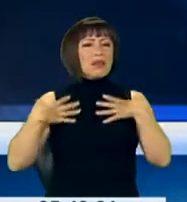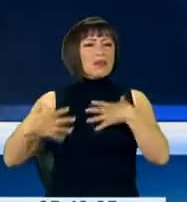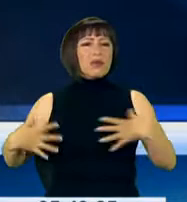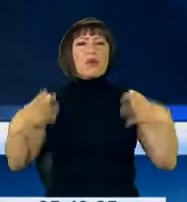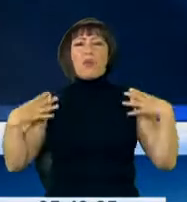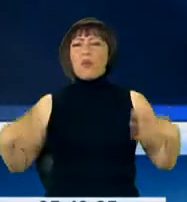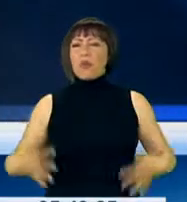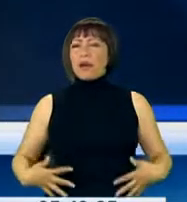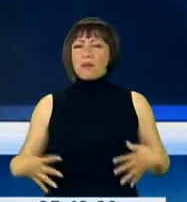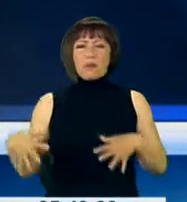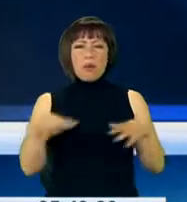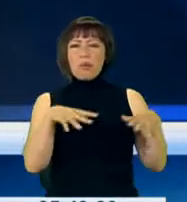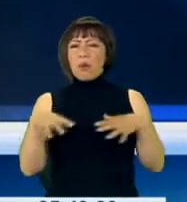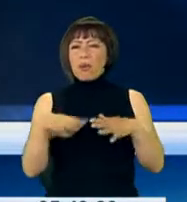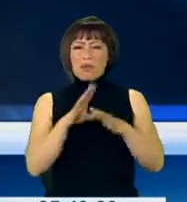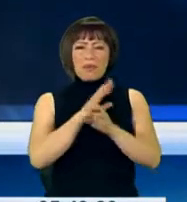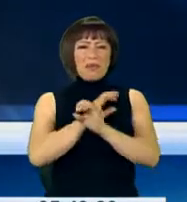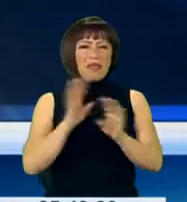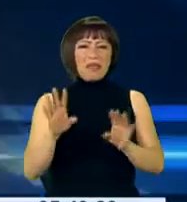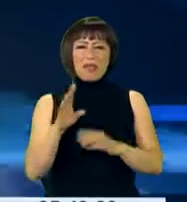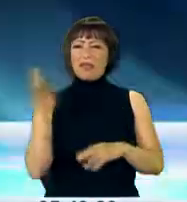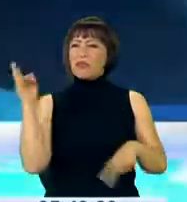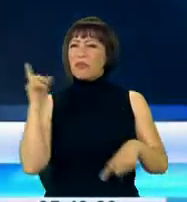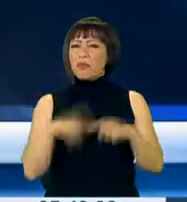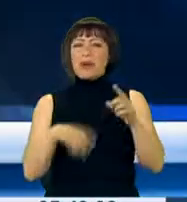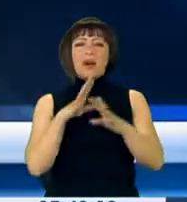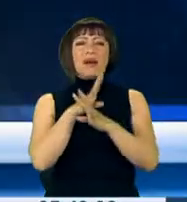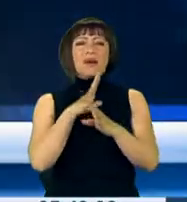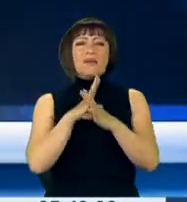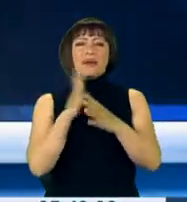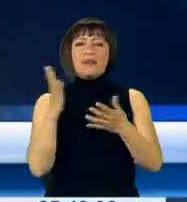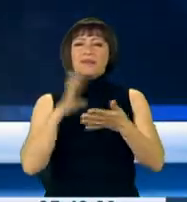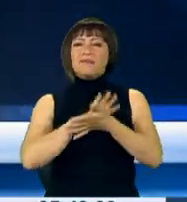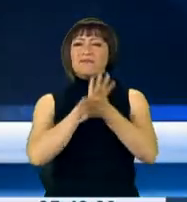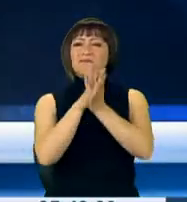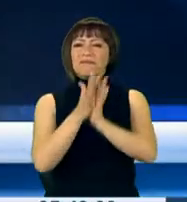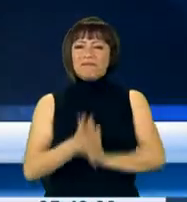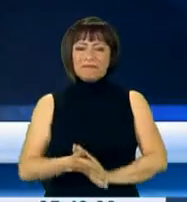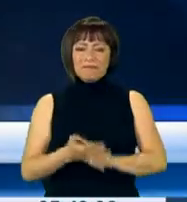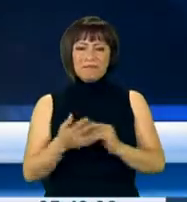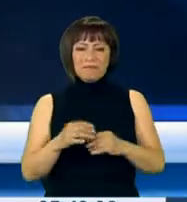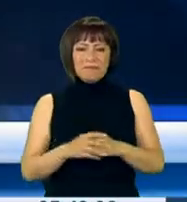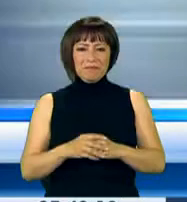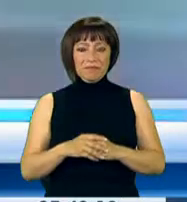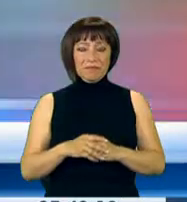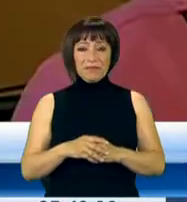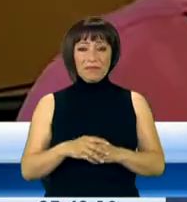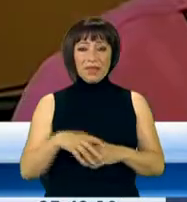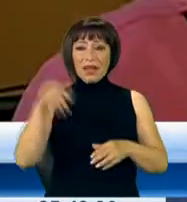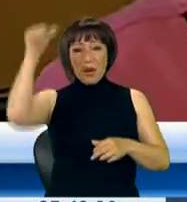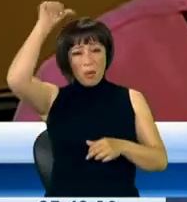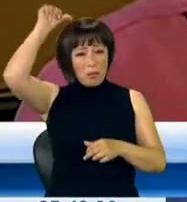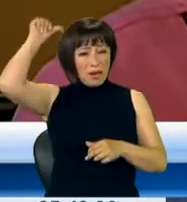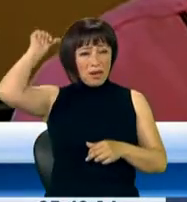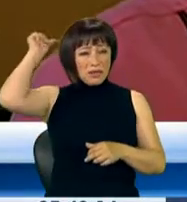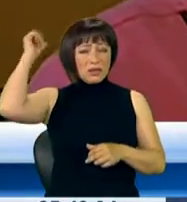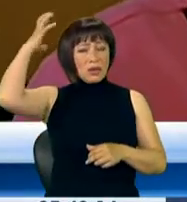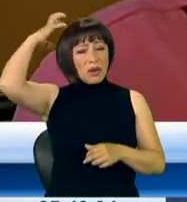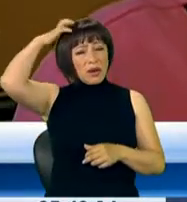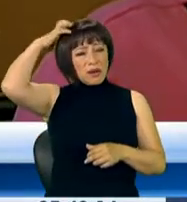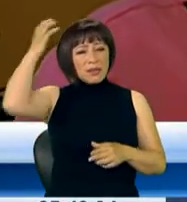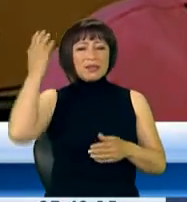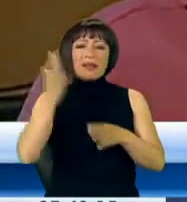No habla, tiene paralizado la mitad del cuerpo. Le han sacado la mitad de un pedazo de cráneo de la cabeza, el hueso de la cabeza le han